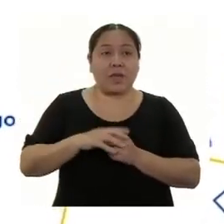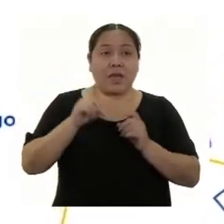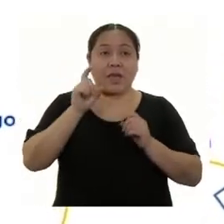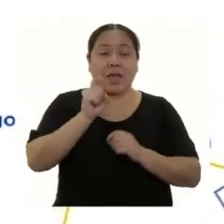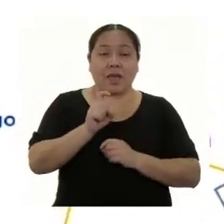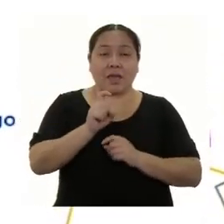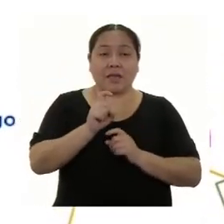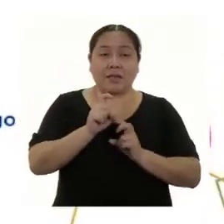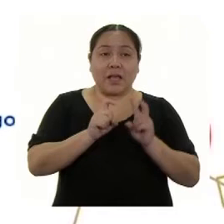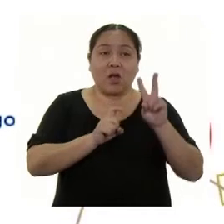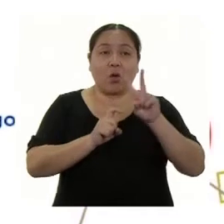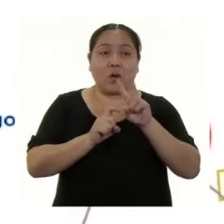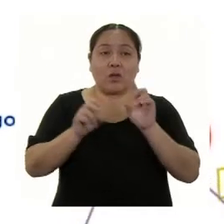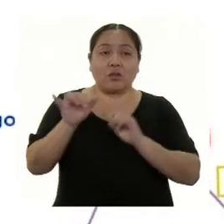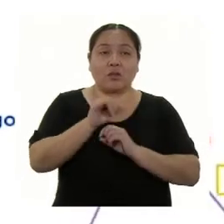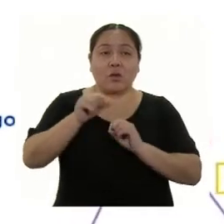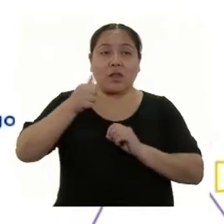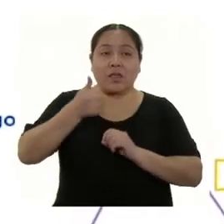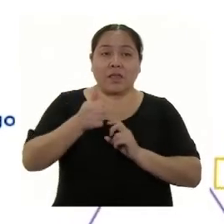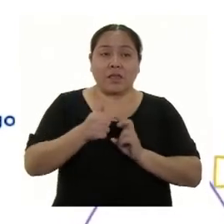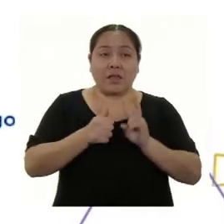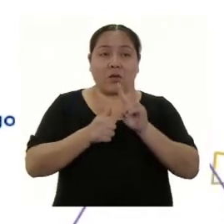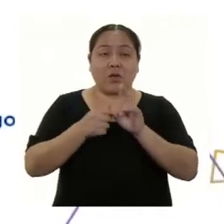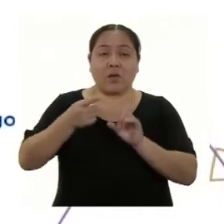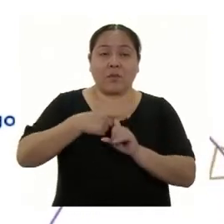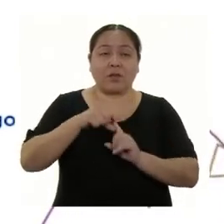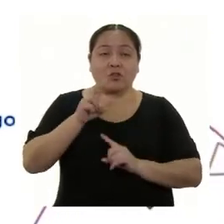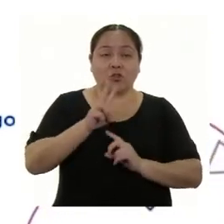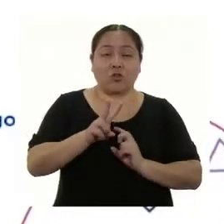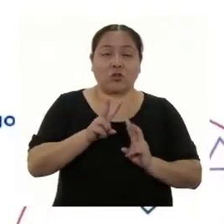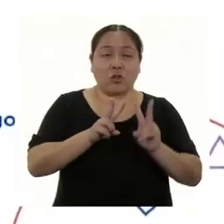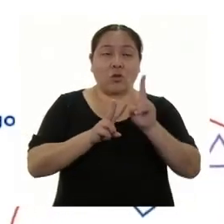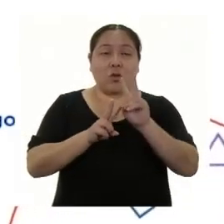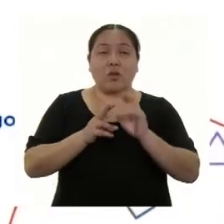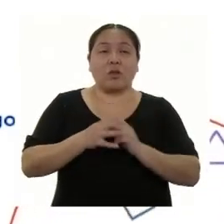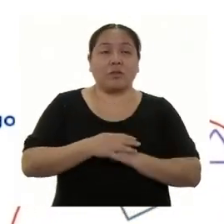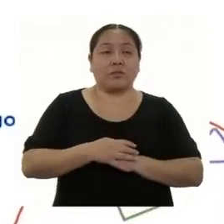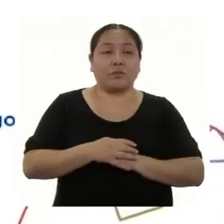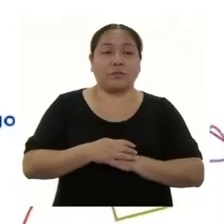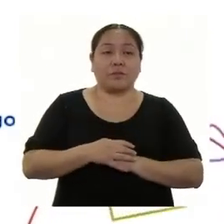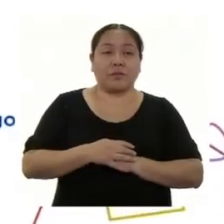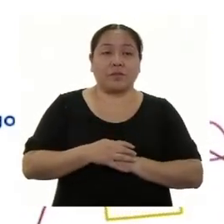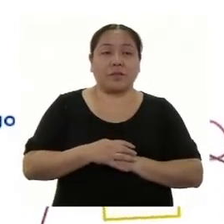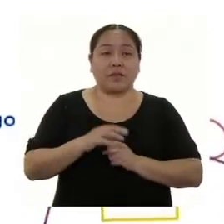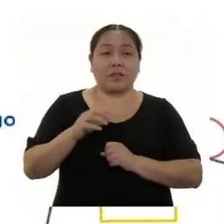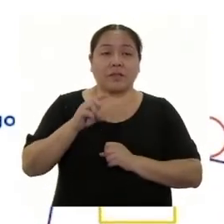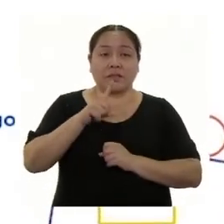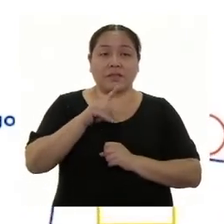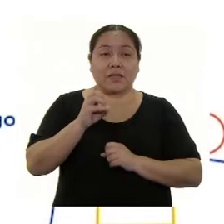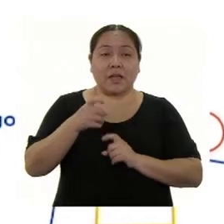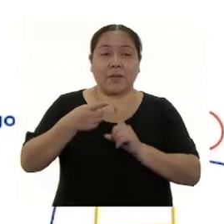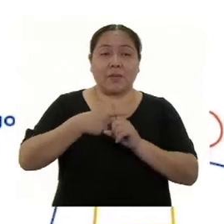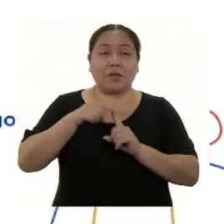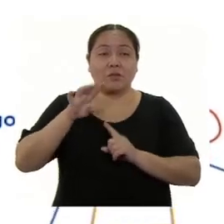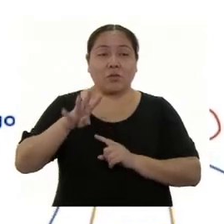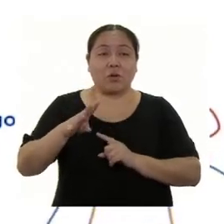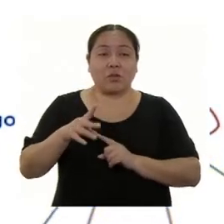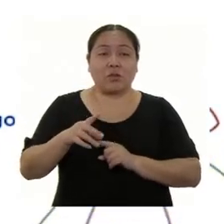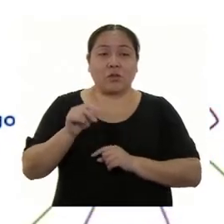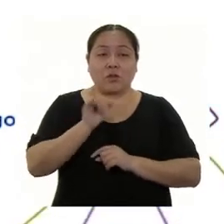es igual a 10 al cuadrado más 2 al cuadrado. O sea, 100 más 4 que me da